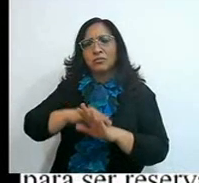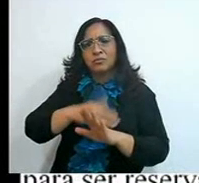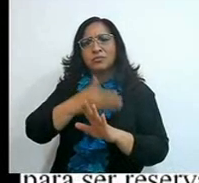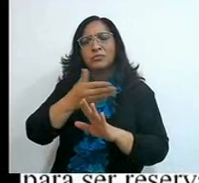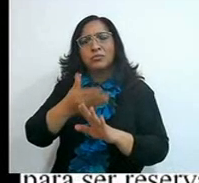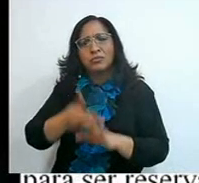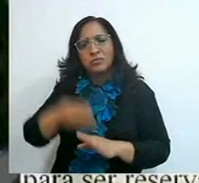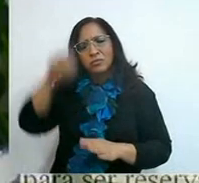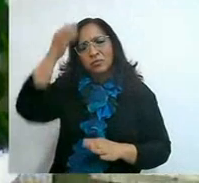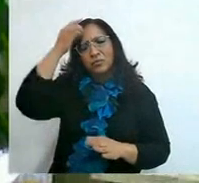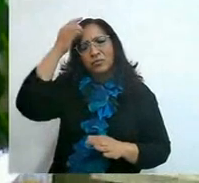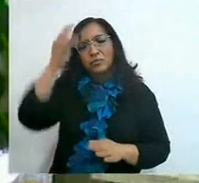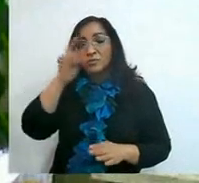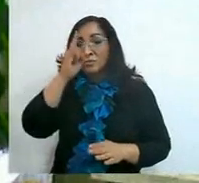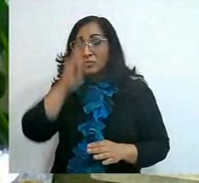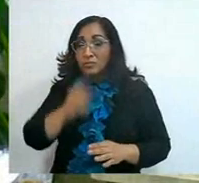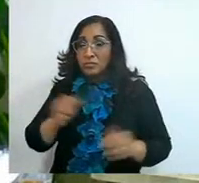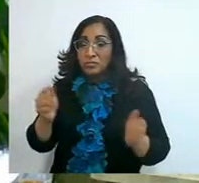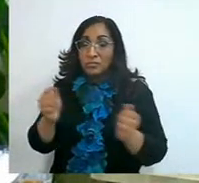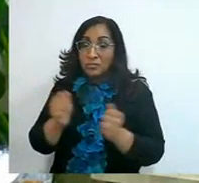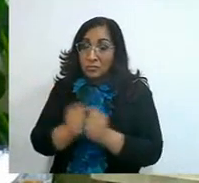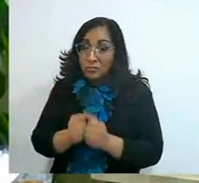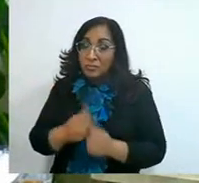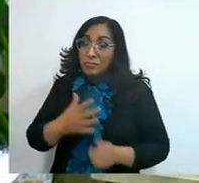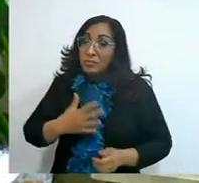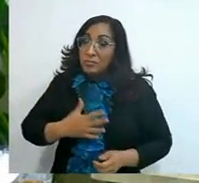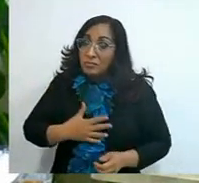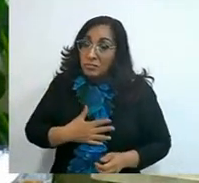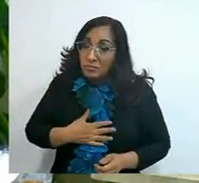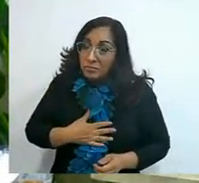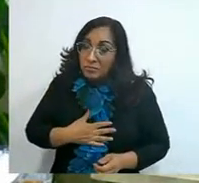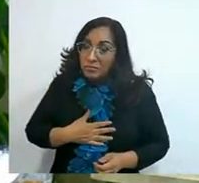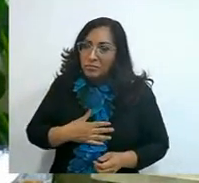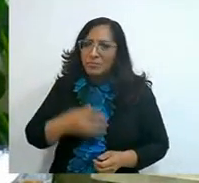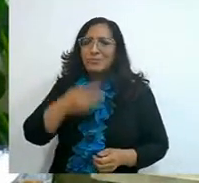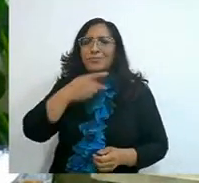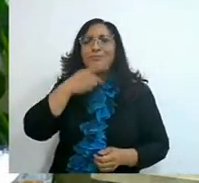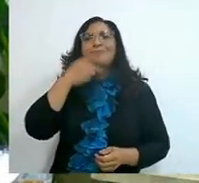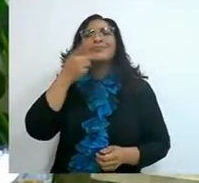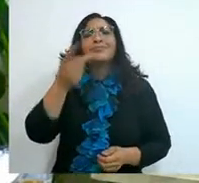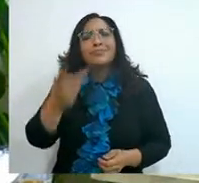a mí, en lo particular, pues soy predicadora,